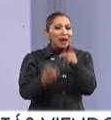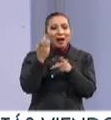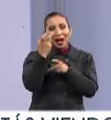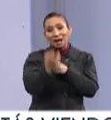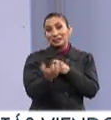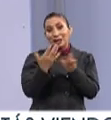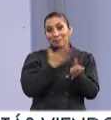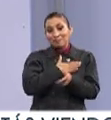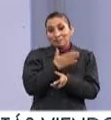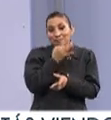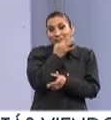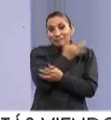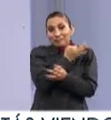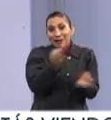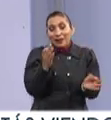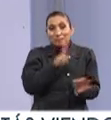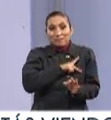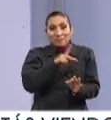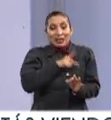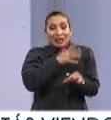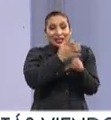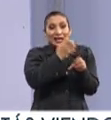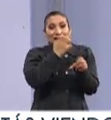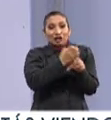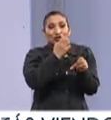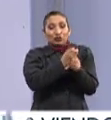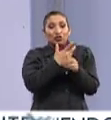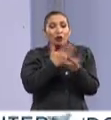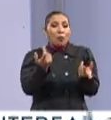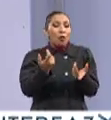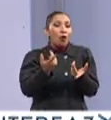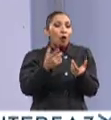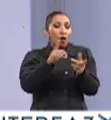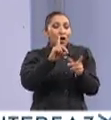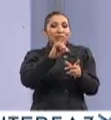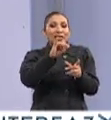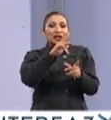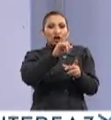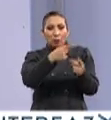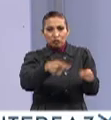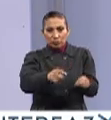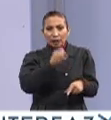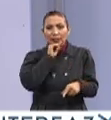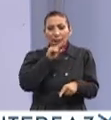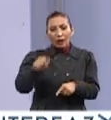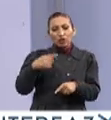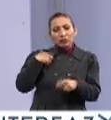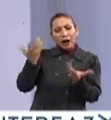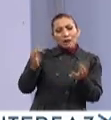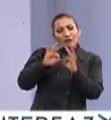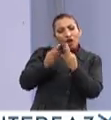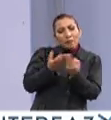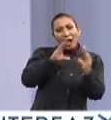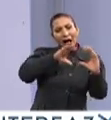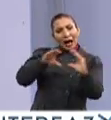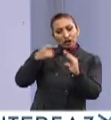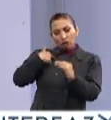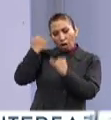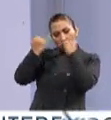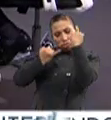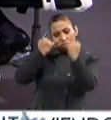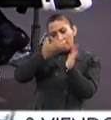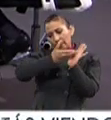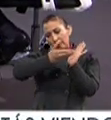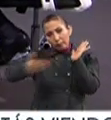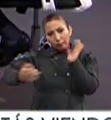estas buenas noticias acerca de mi quinto lanzamiento y también platicarles acerca de esta metodología que he desarrollado a